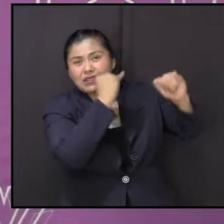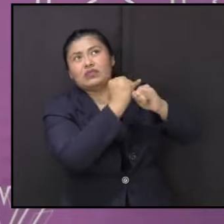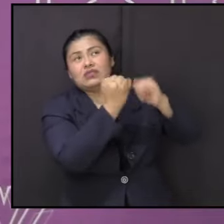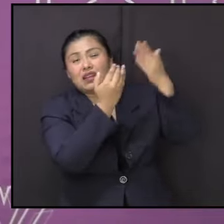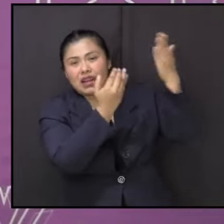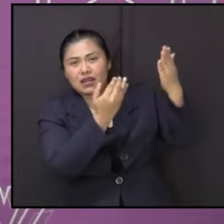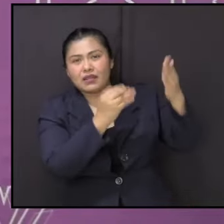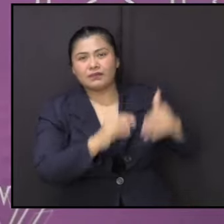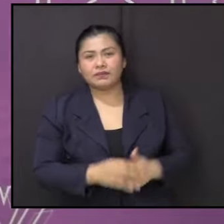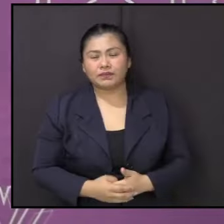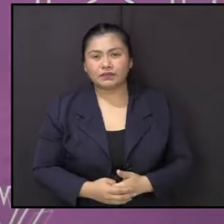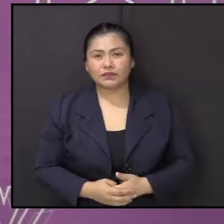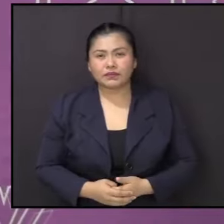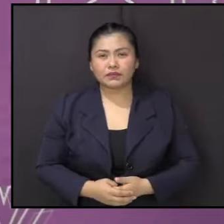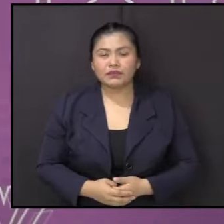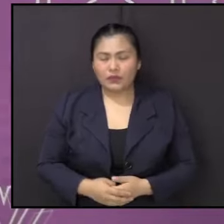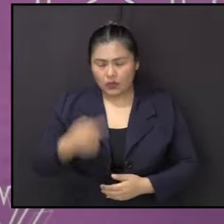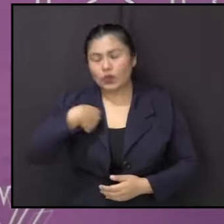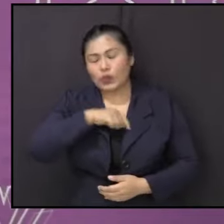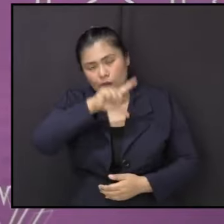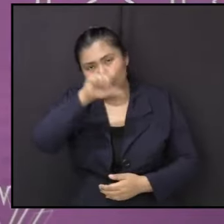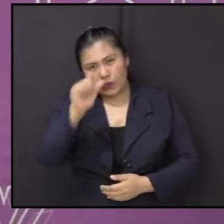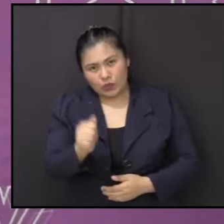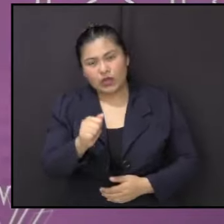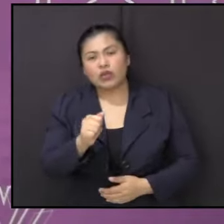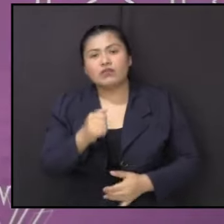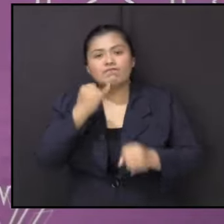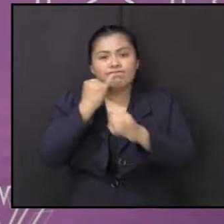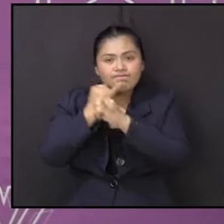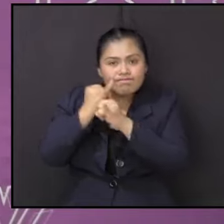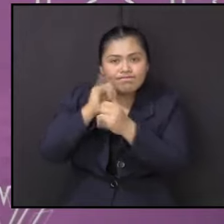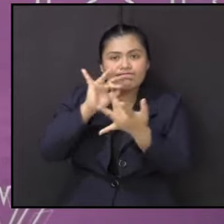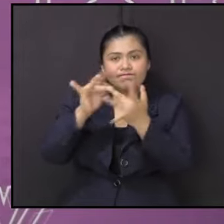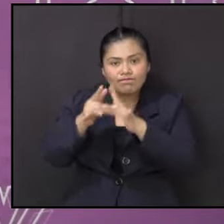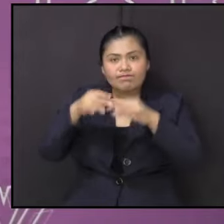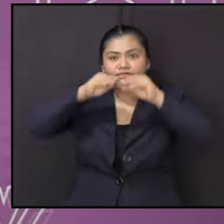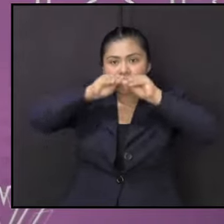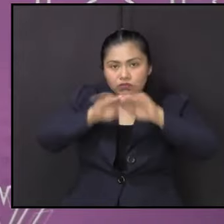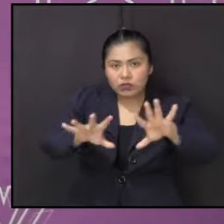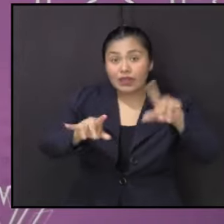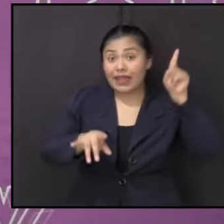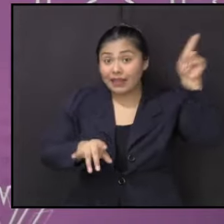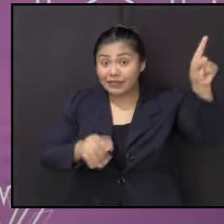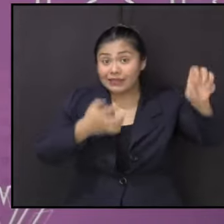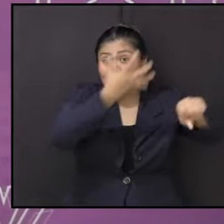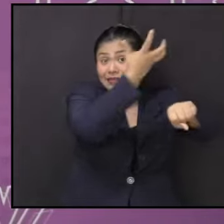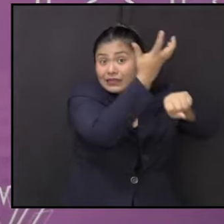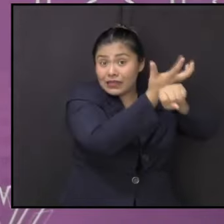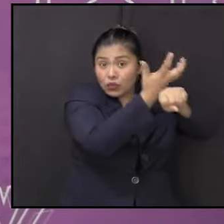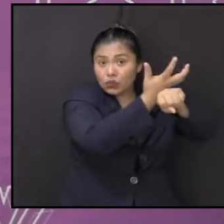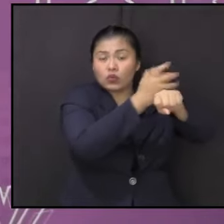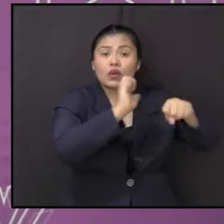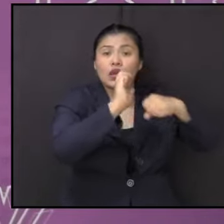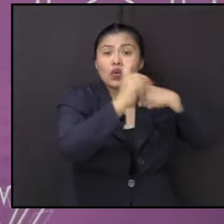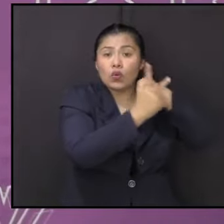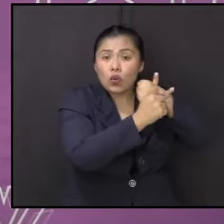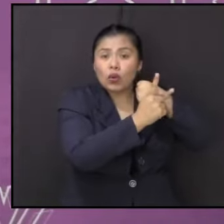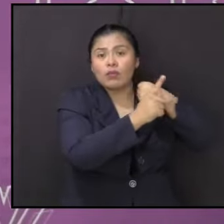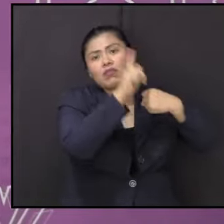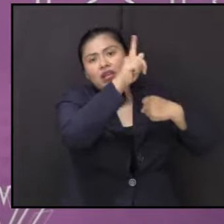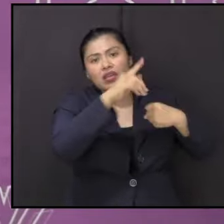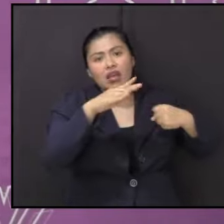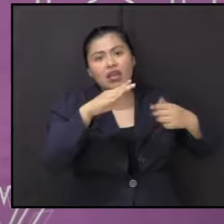lo daremos a conocer en las redes sociales, donde se dedican desde Estados Unidos, desde Europa, desde Sudamérica,